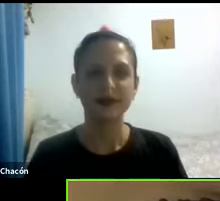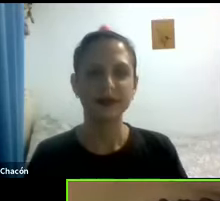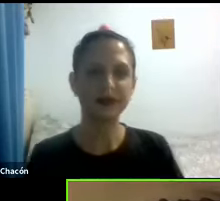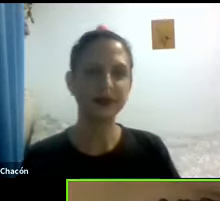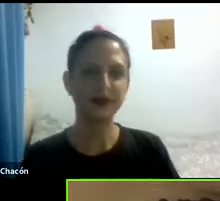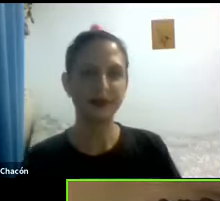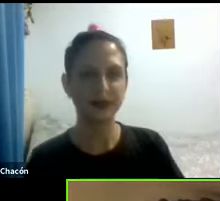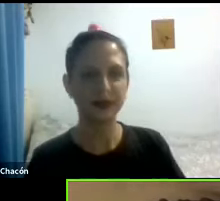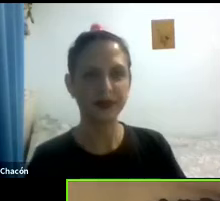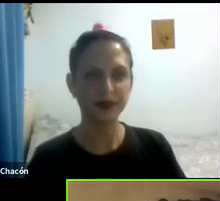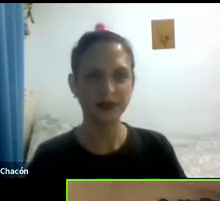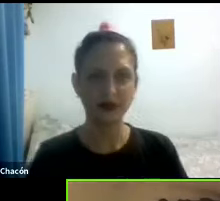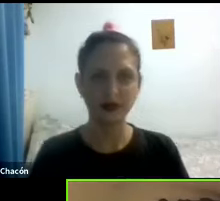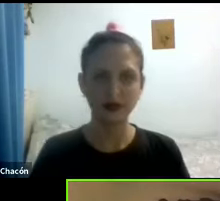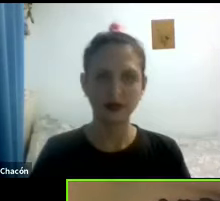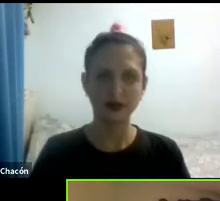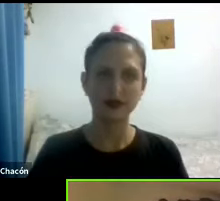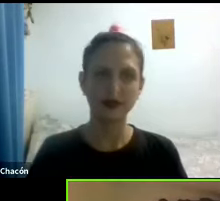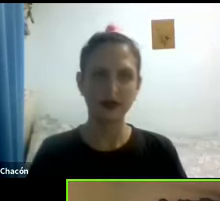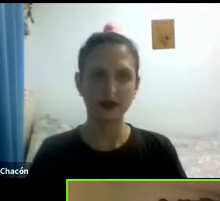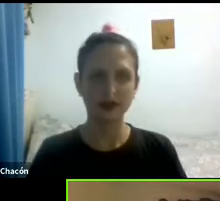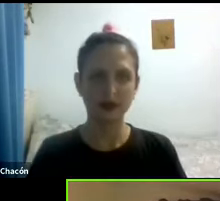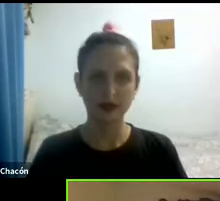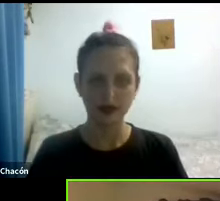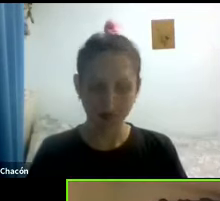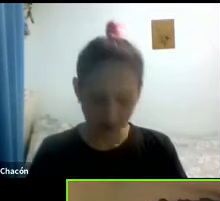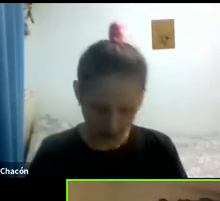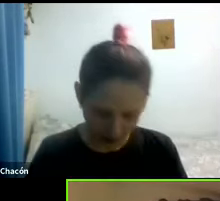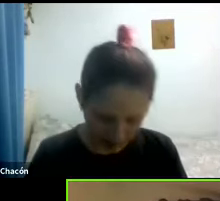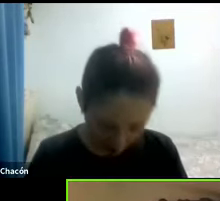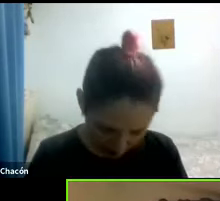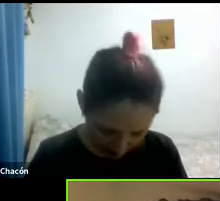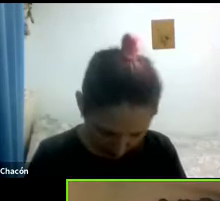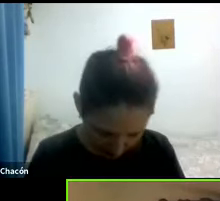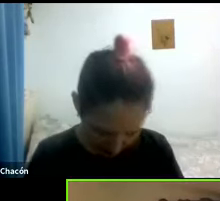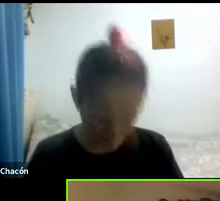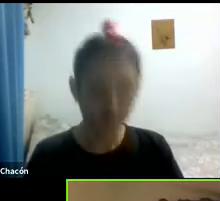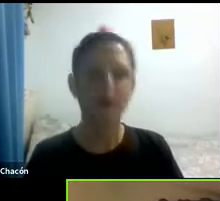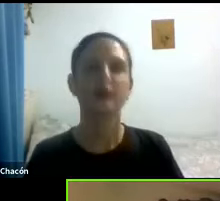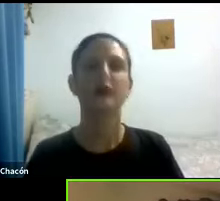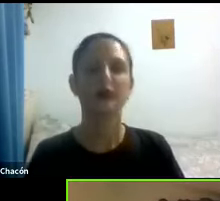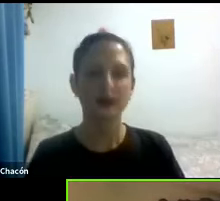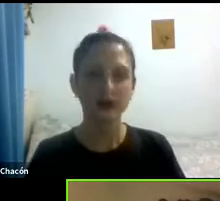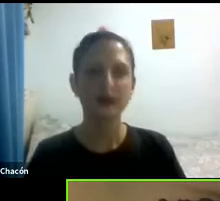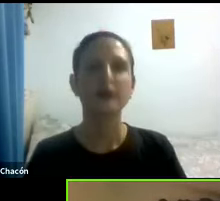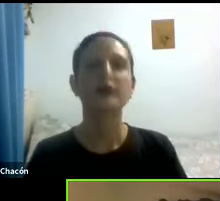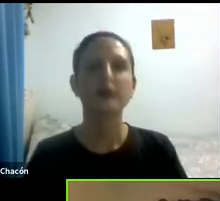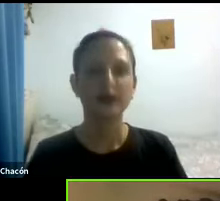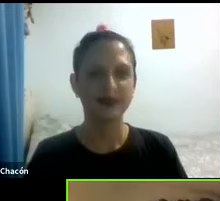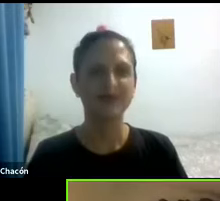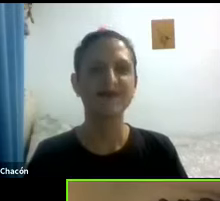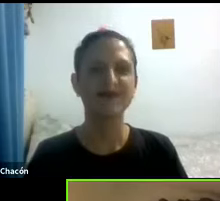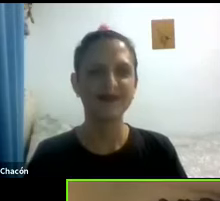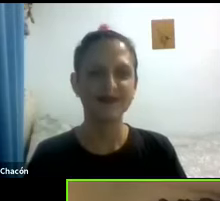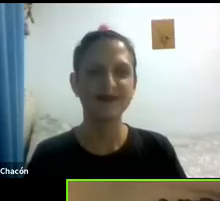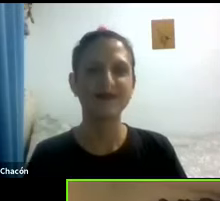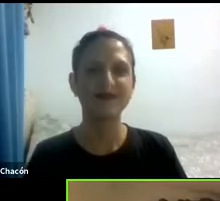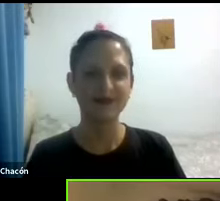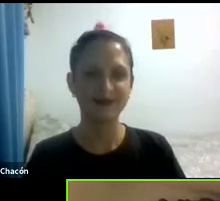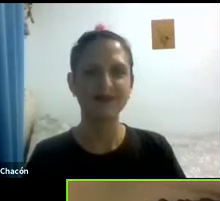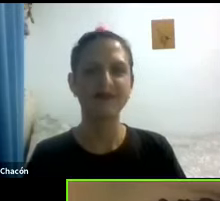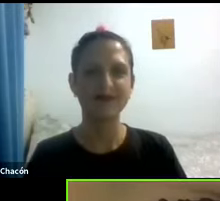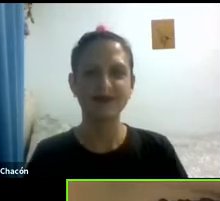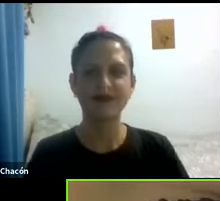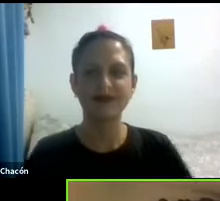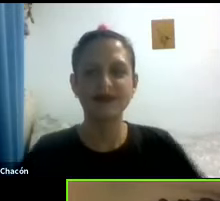viven en o son institucionalizados en lugares como el de acs o ese dentro de este tema también